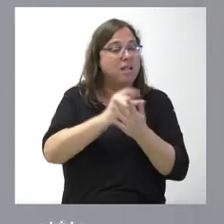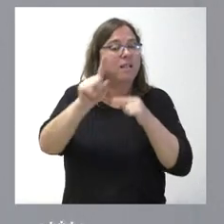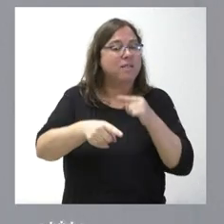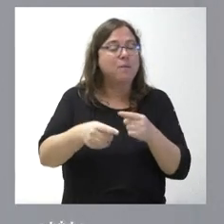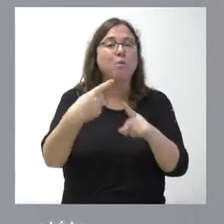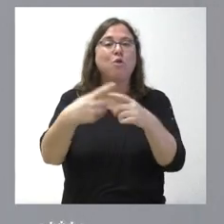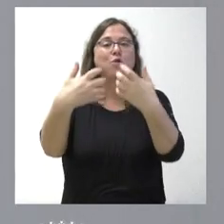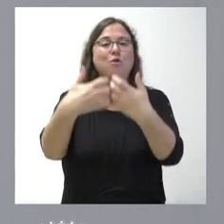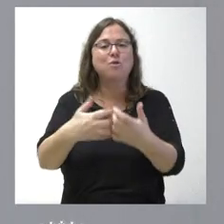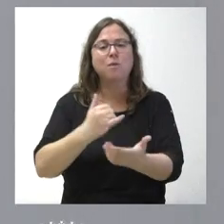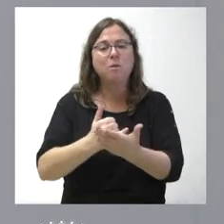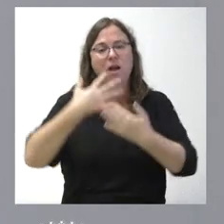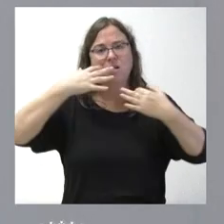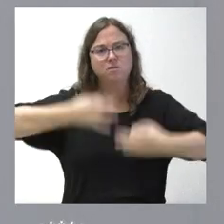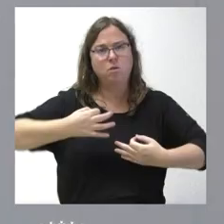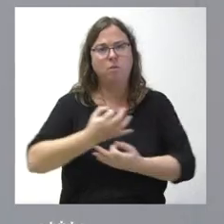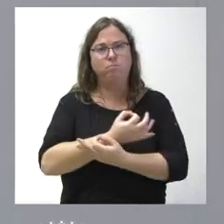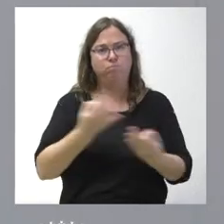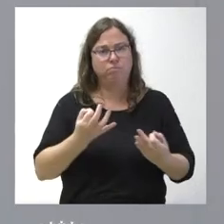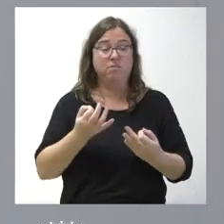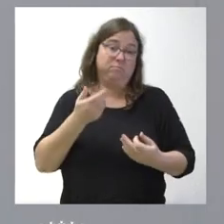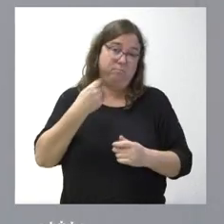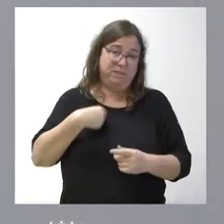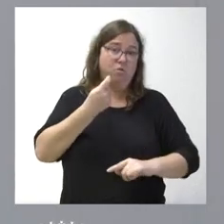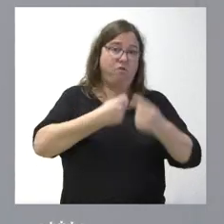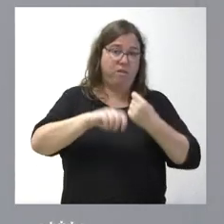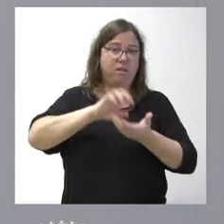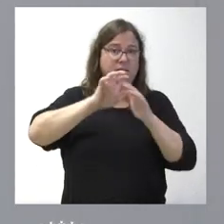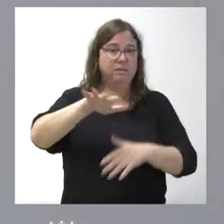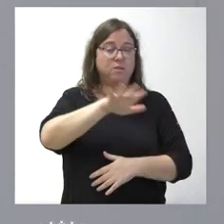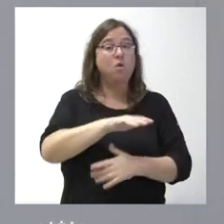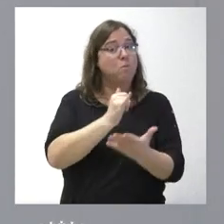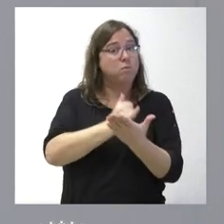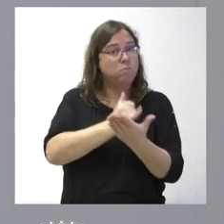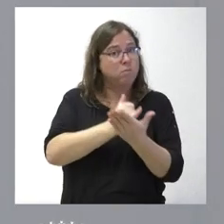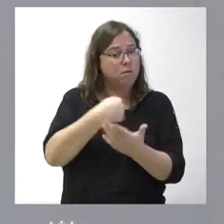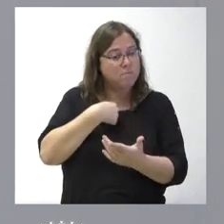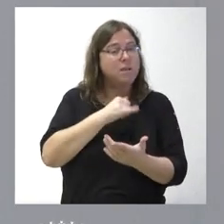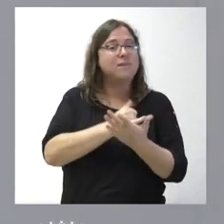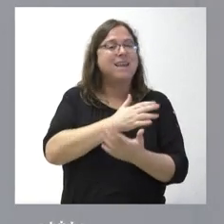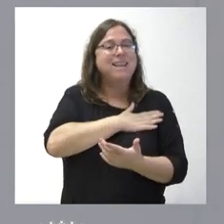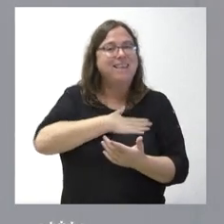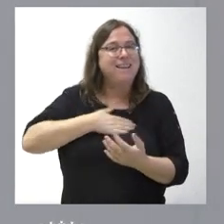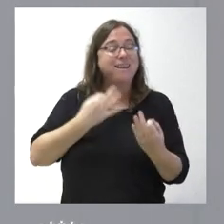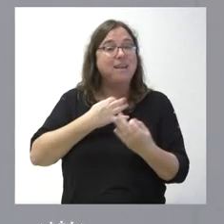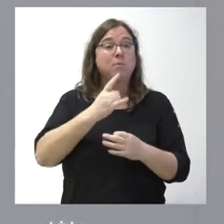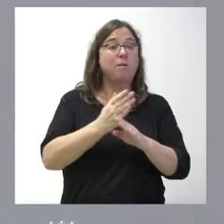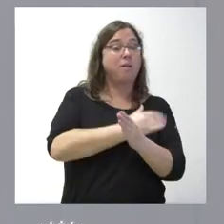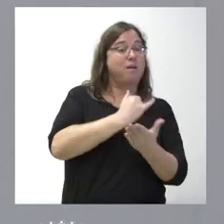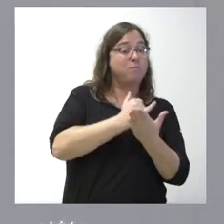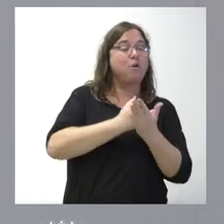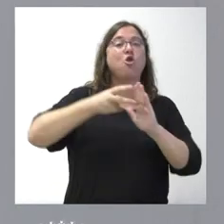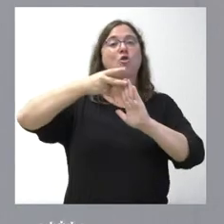industriales que se comercializan en la comunidad con estos ensayos la junta de Castilla de León pretende velar por el cumplimiento de la